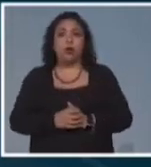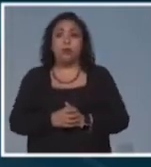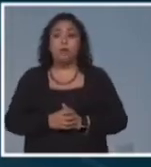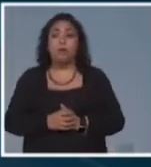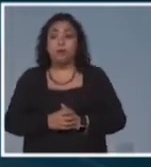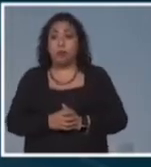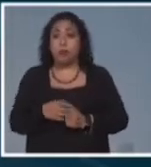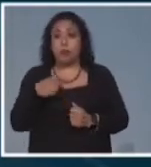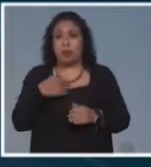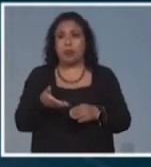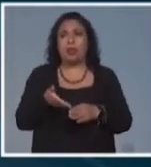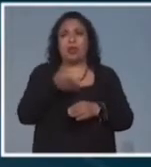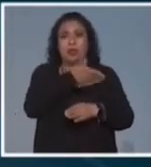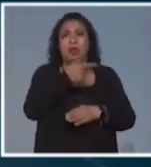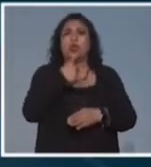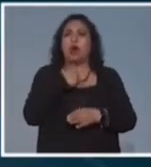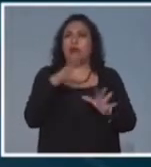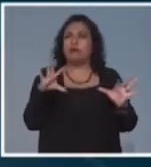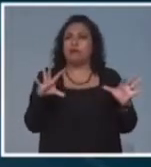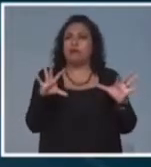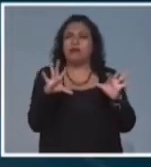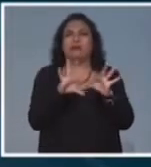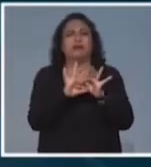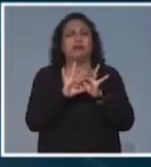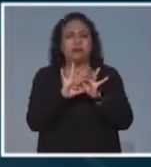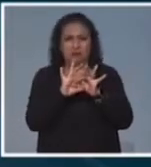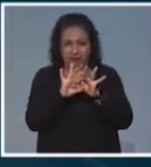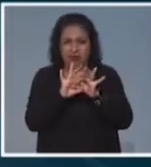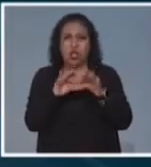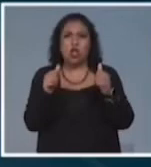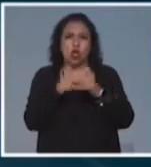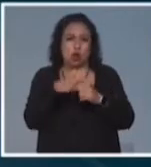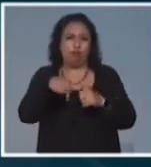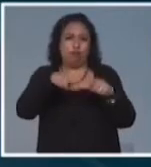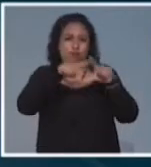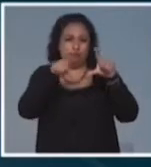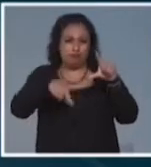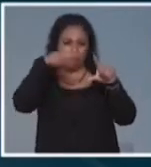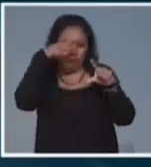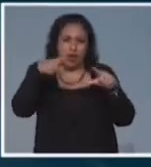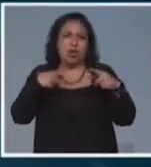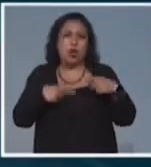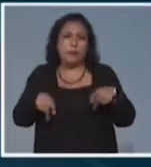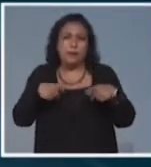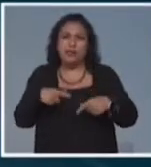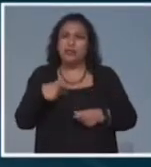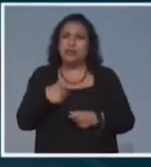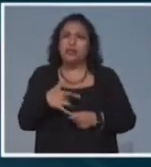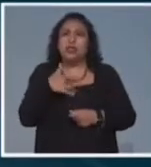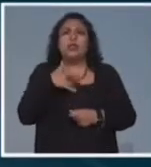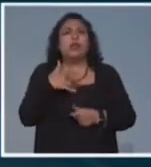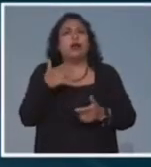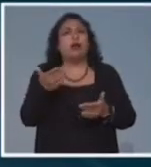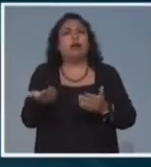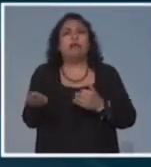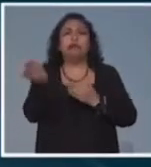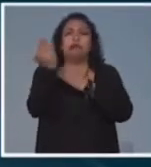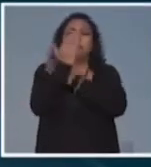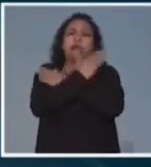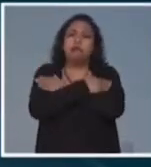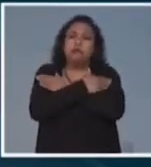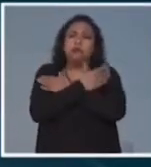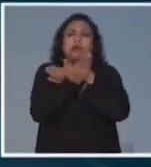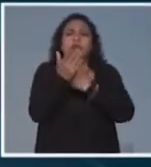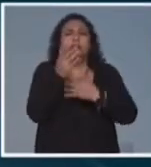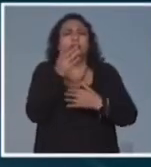Desde entonces tuve una afinidad, una conexión con el país, con la gente. Sentí un abrazo precioso del público, un